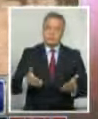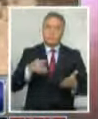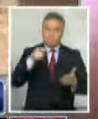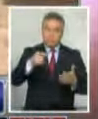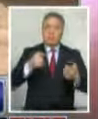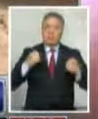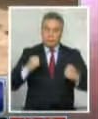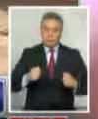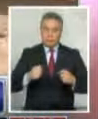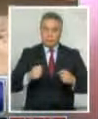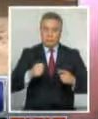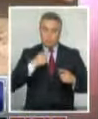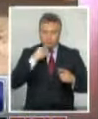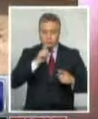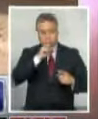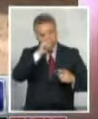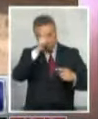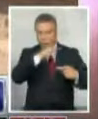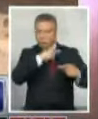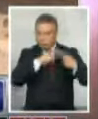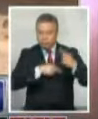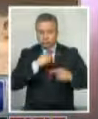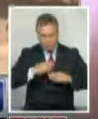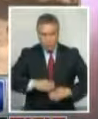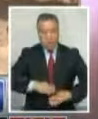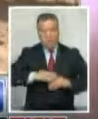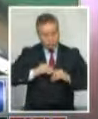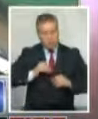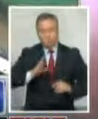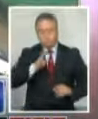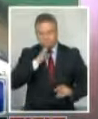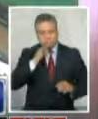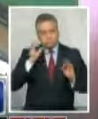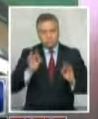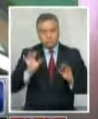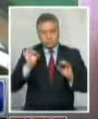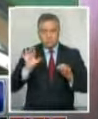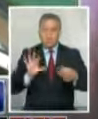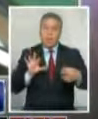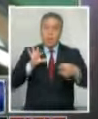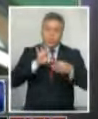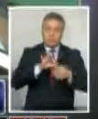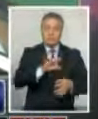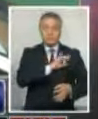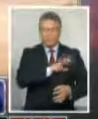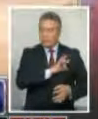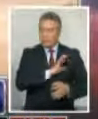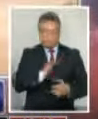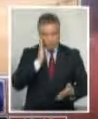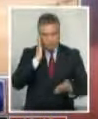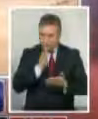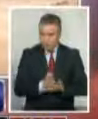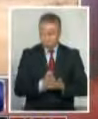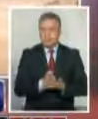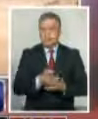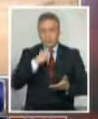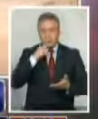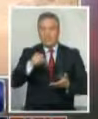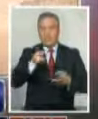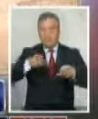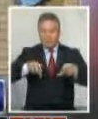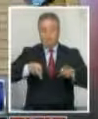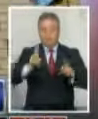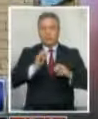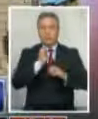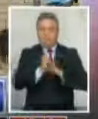asumiendo lo que han sido las tradiciones y los contenidos, y especialmente la adhesión de Chile, la irrestricta adhesión de Chile al derecho